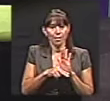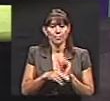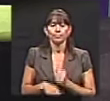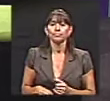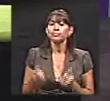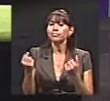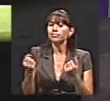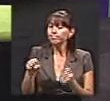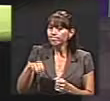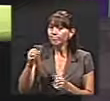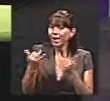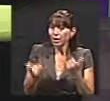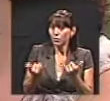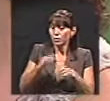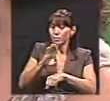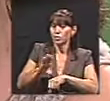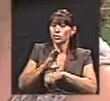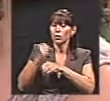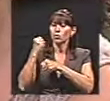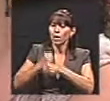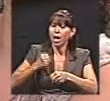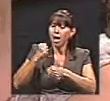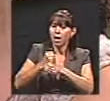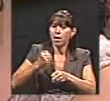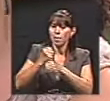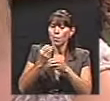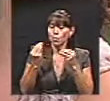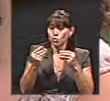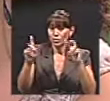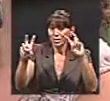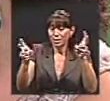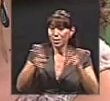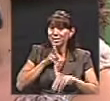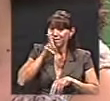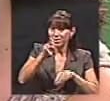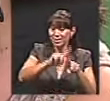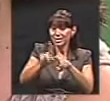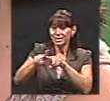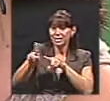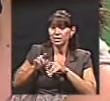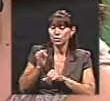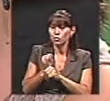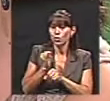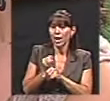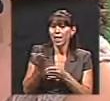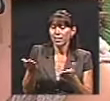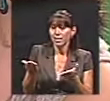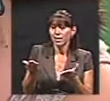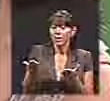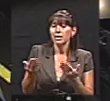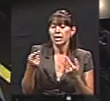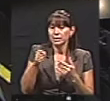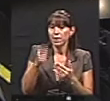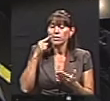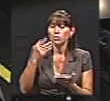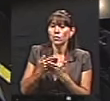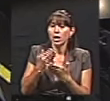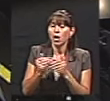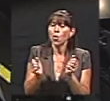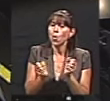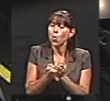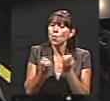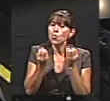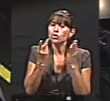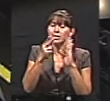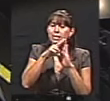actualmente de hecho el Consejo ha estado trabajando mucho en esta temática, ¿verdad? Interinstitucionalidad, que se ha visto reflejado con muchas políticas